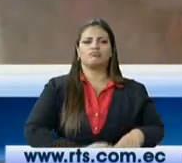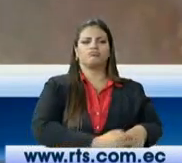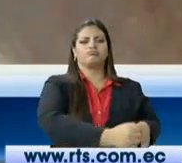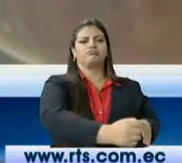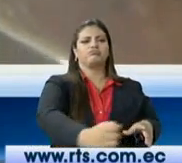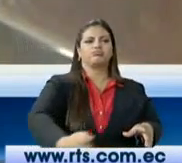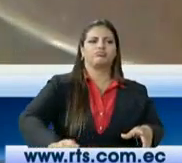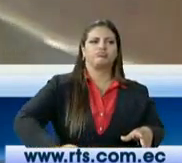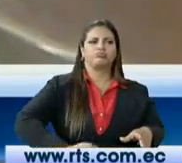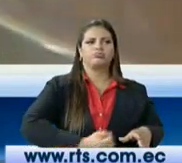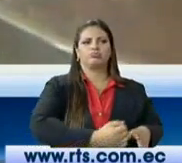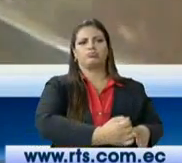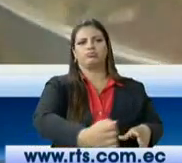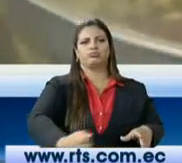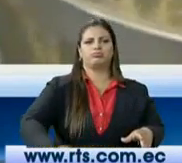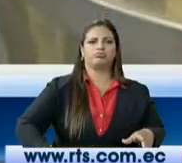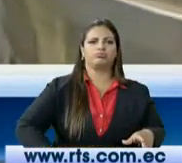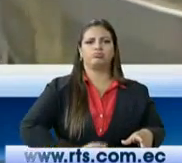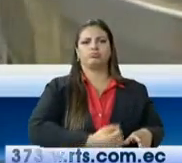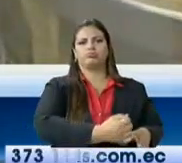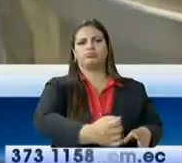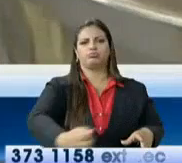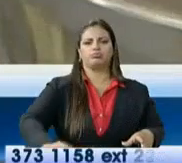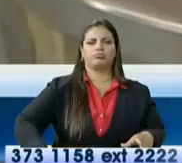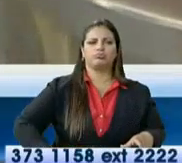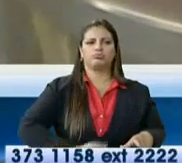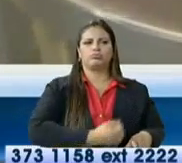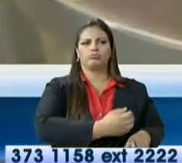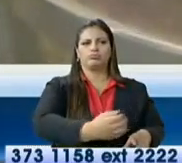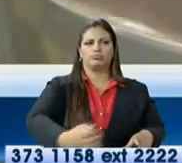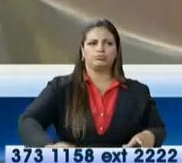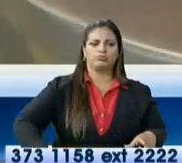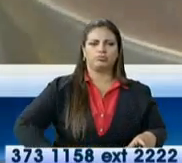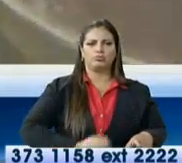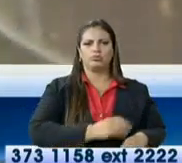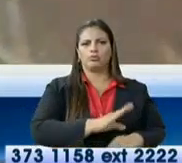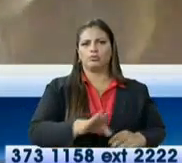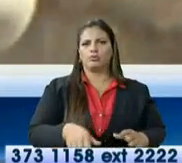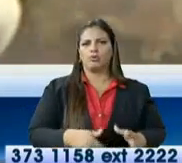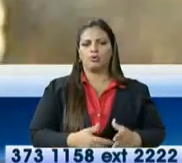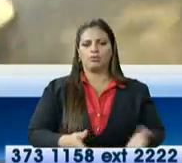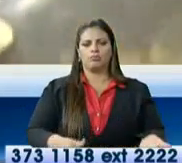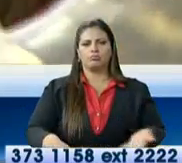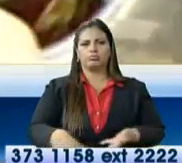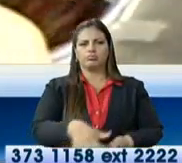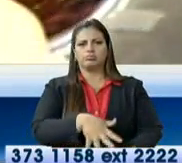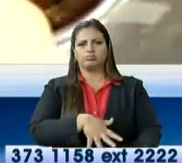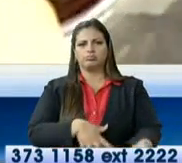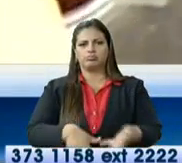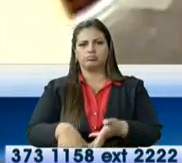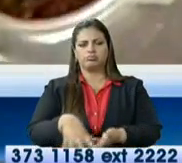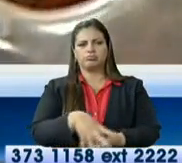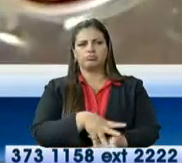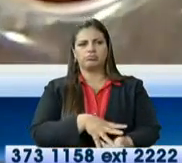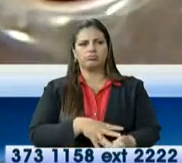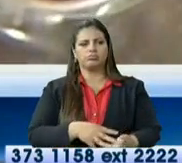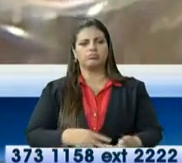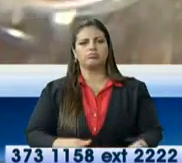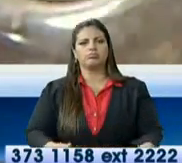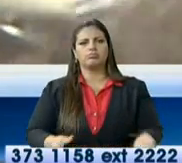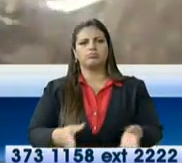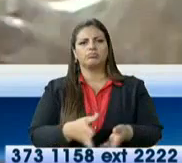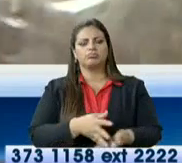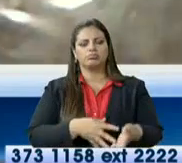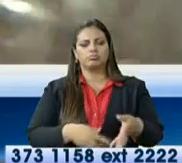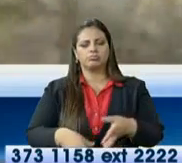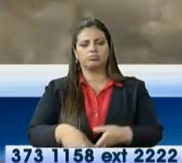Hay que prender la máquina ahí para que se prenda, para mezclar todo, unos 2 minutos para sacarla a la mesa. Ya, esto es, ya es el paso